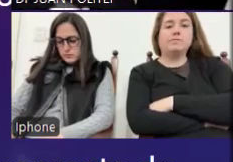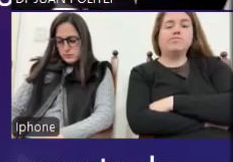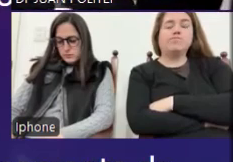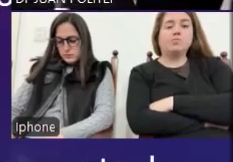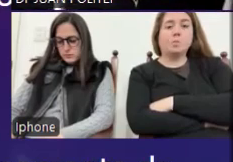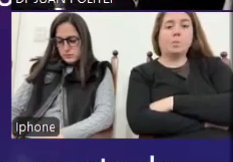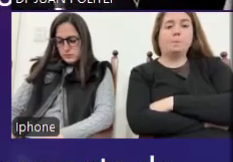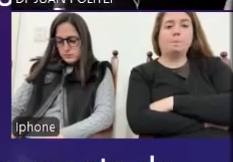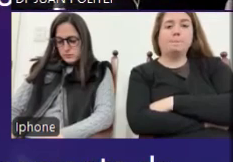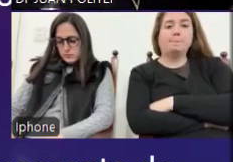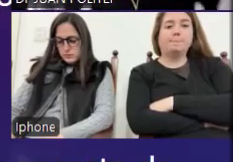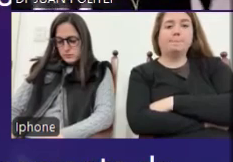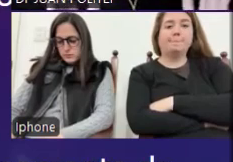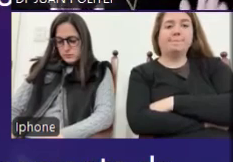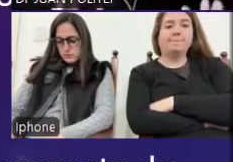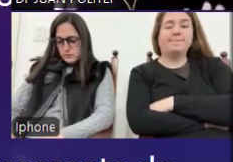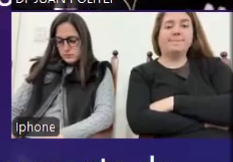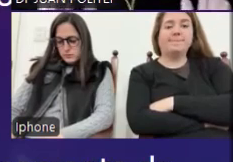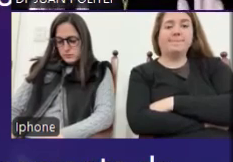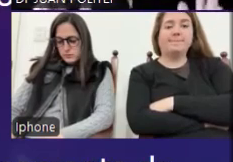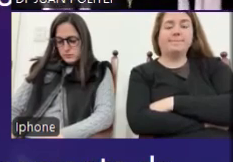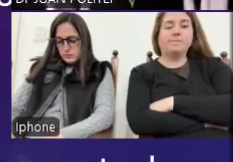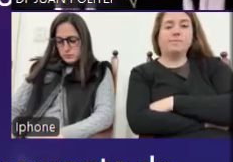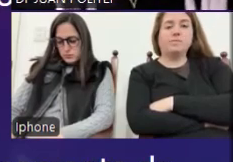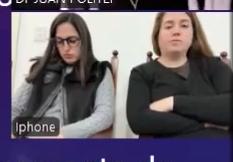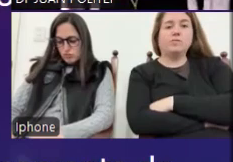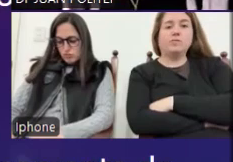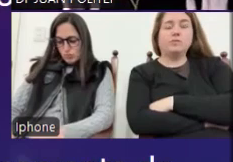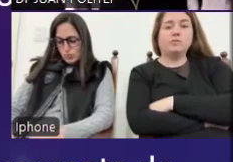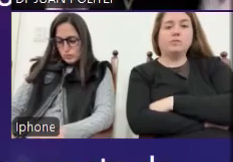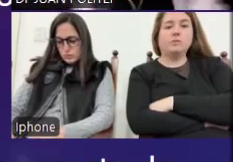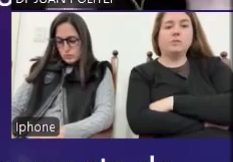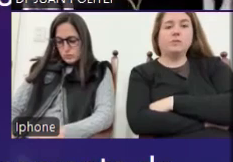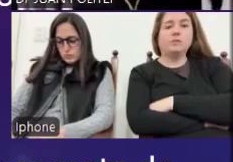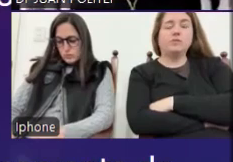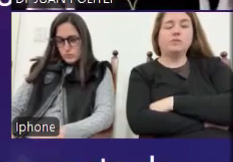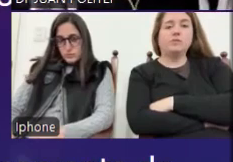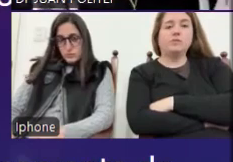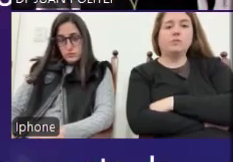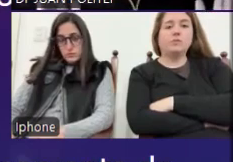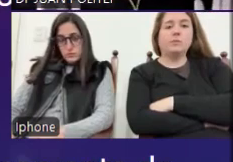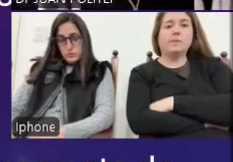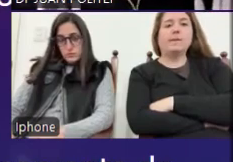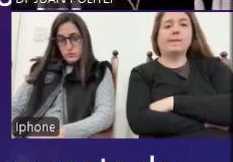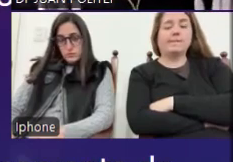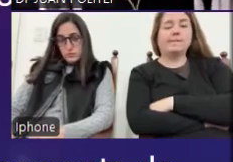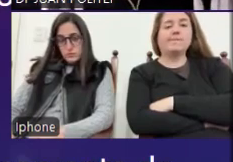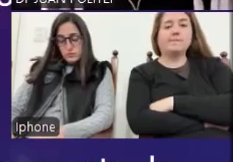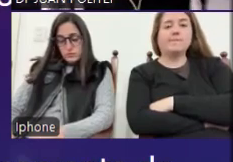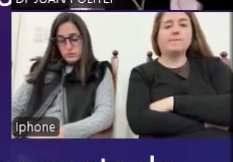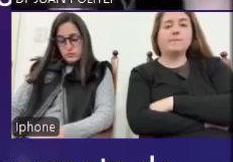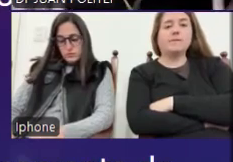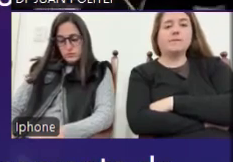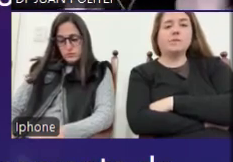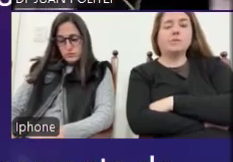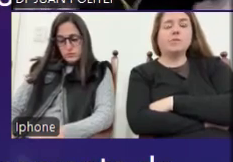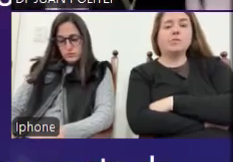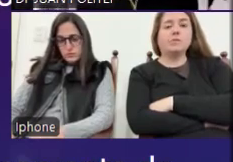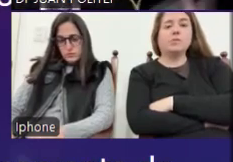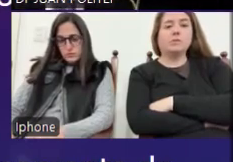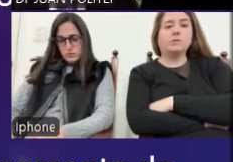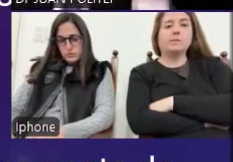Durante ese año, el hombre y la mujer no puede quedar embarazado. Como